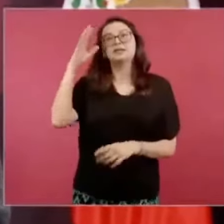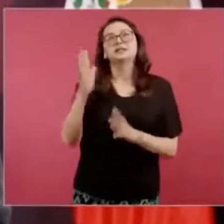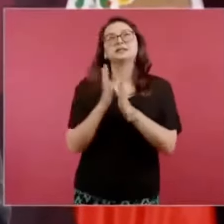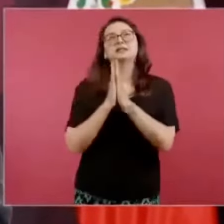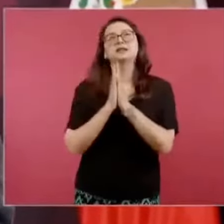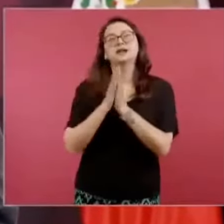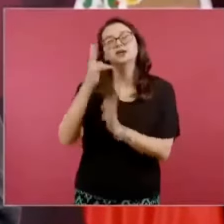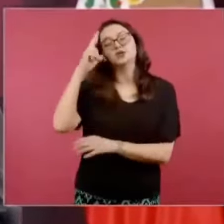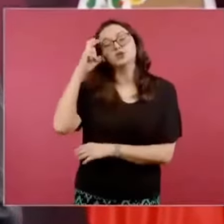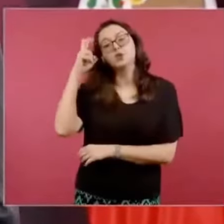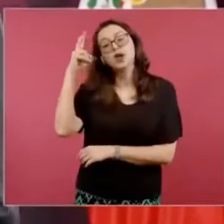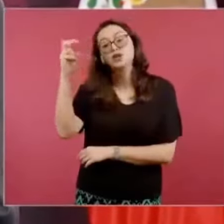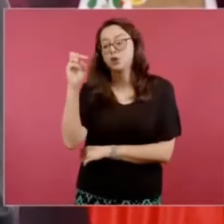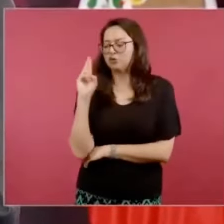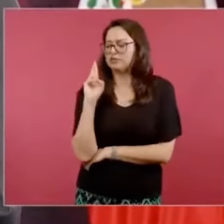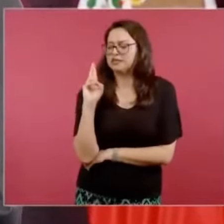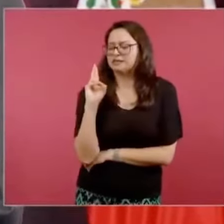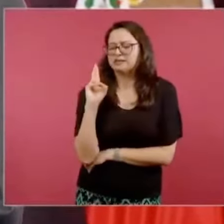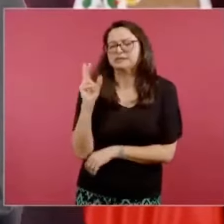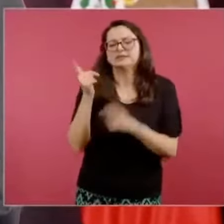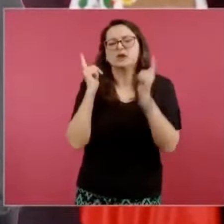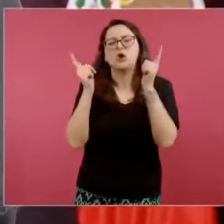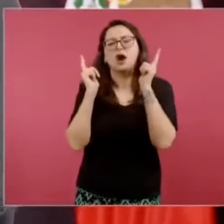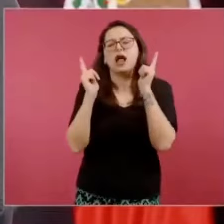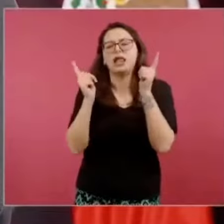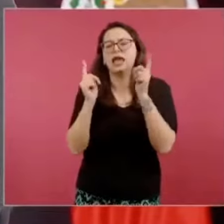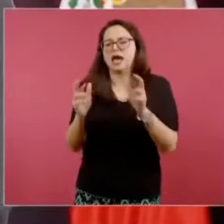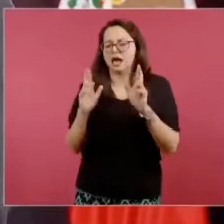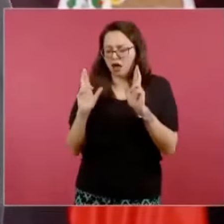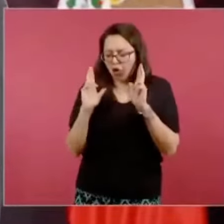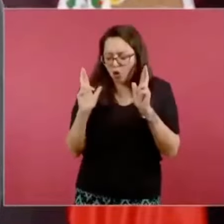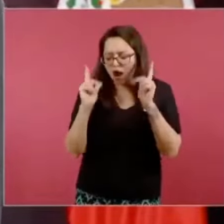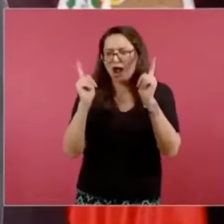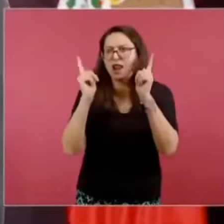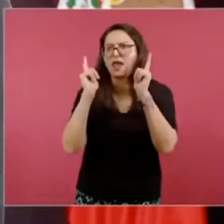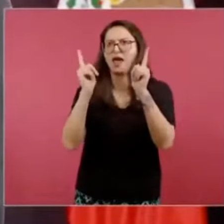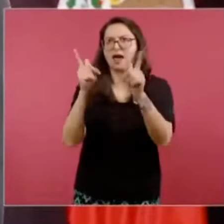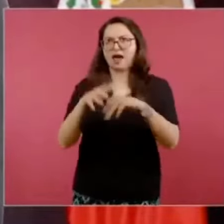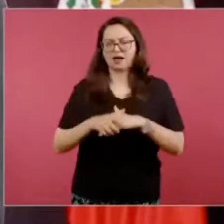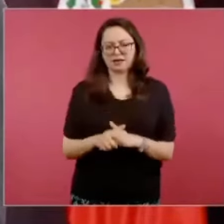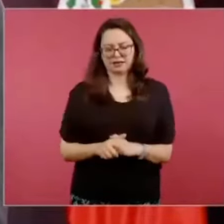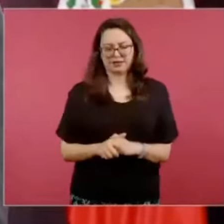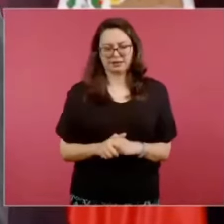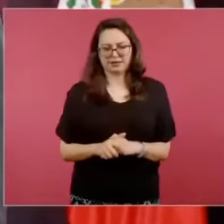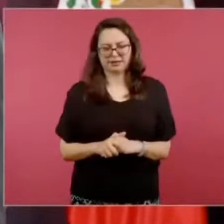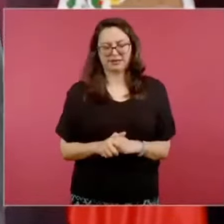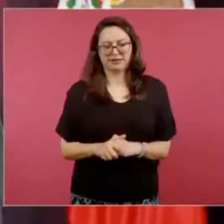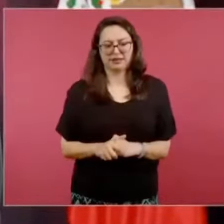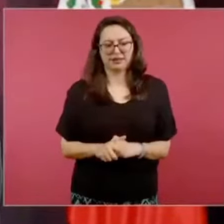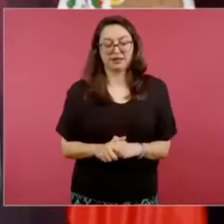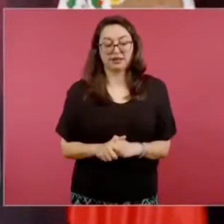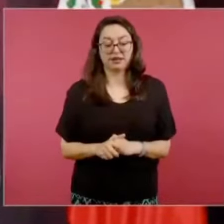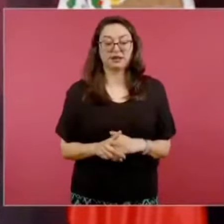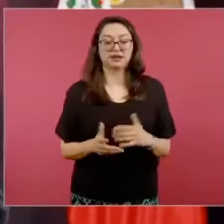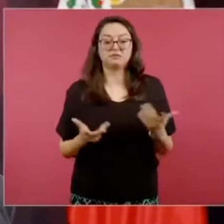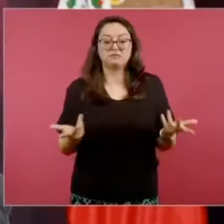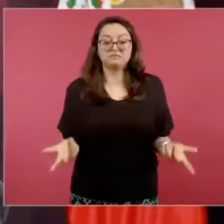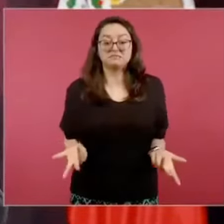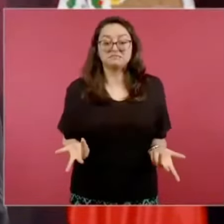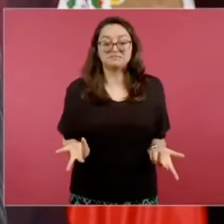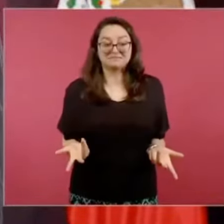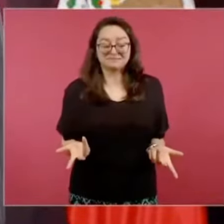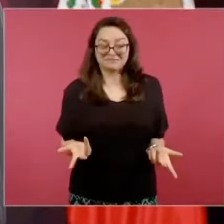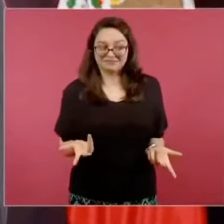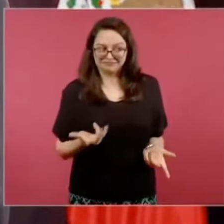es una falacia,